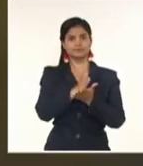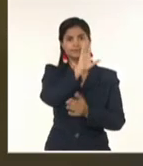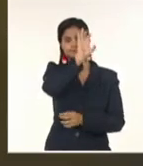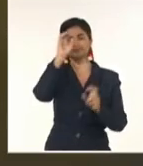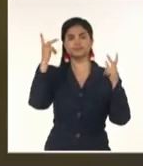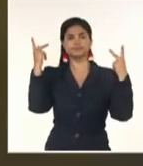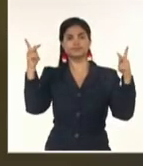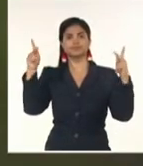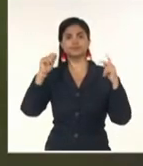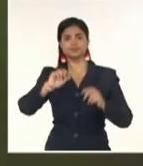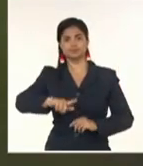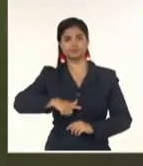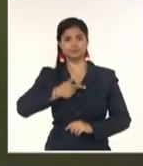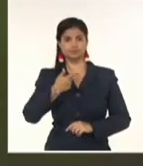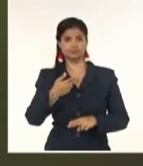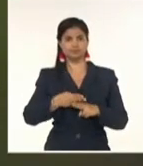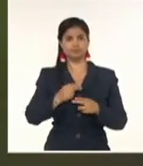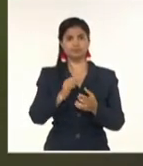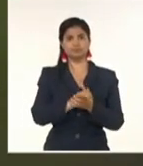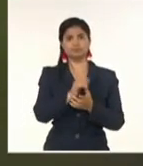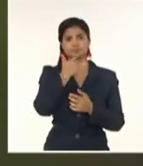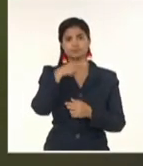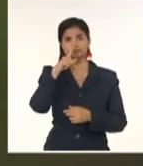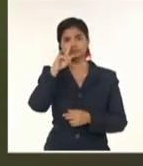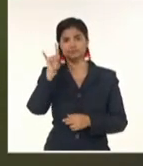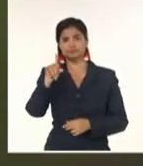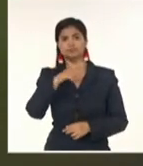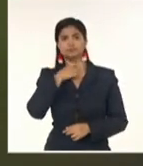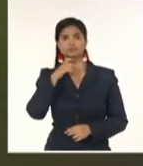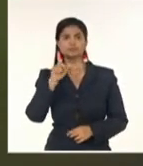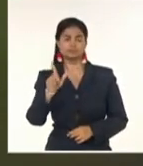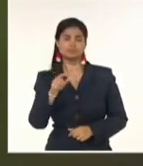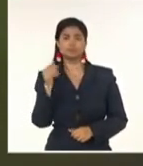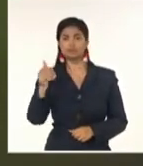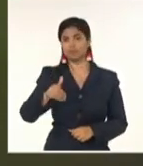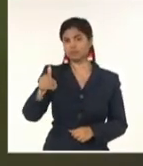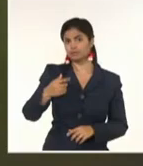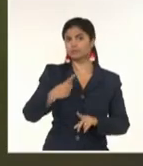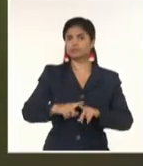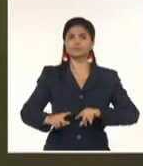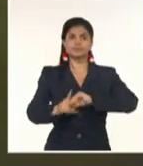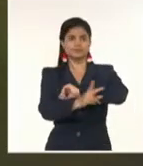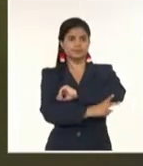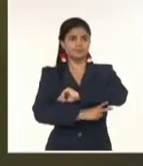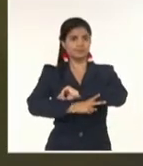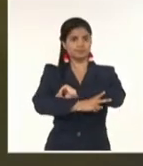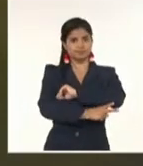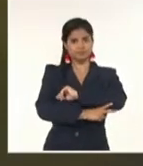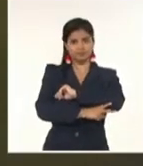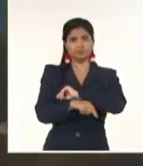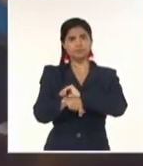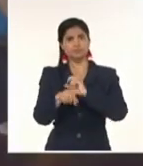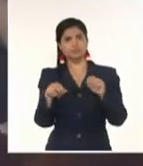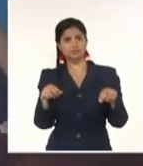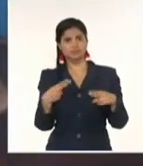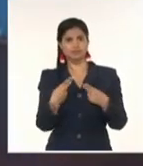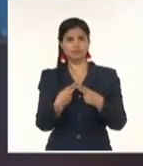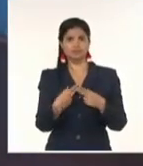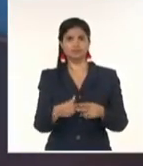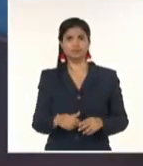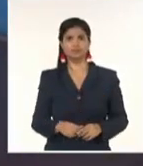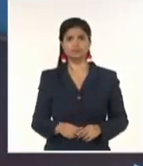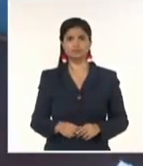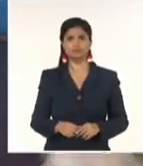Manuel Muñoz Cedeño. El momento contó con el protagonismo de artistas extranjeros participantes en la cita.